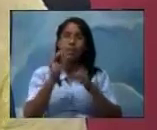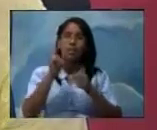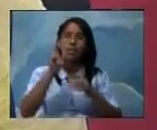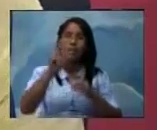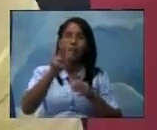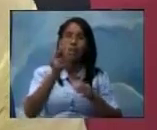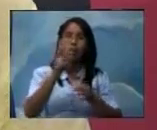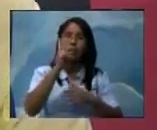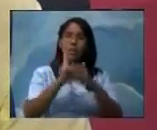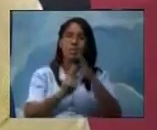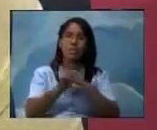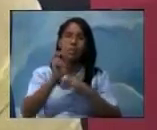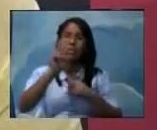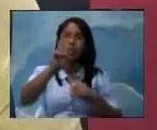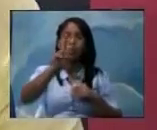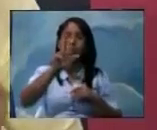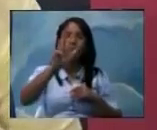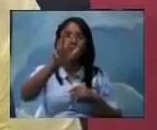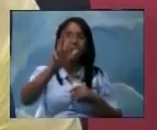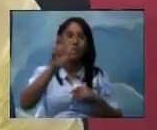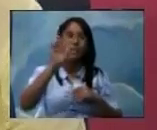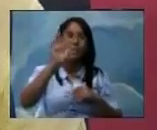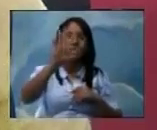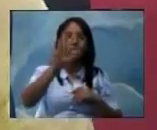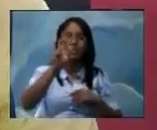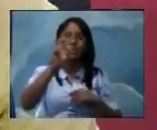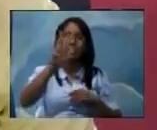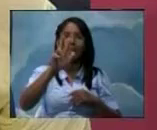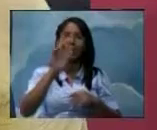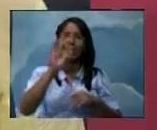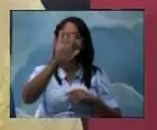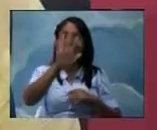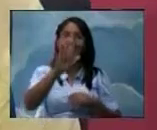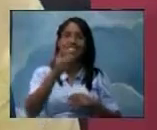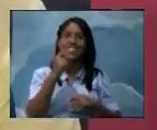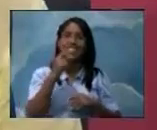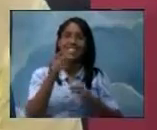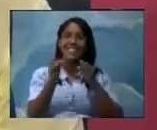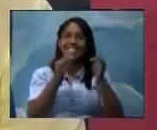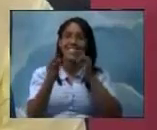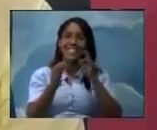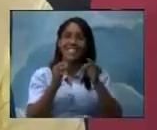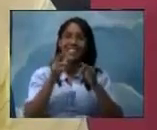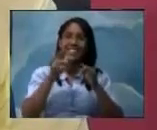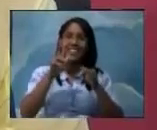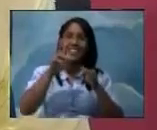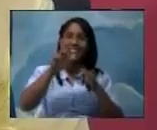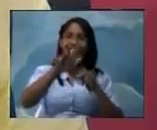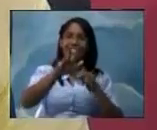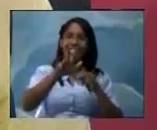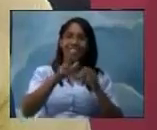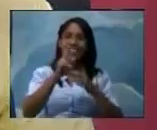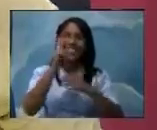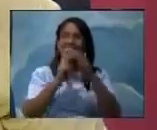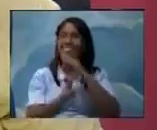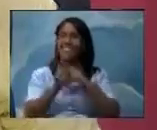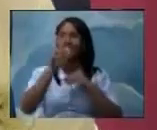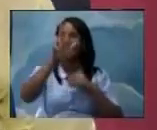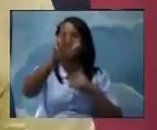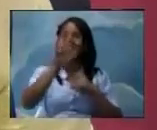versículo 35. 35. Ah, era el versículo. Yo decía, me quedan 35